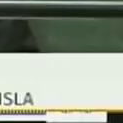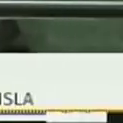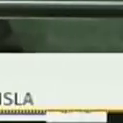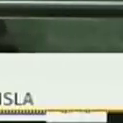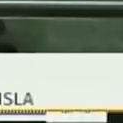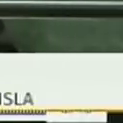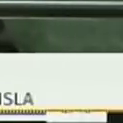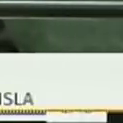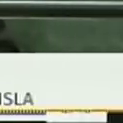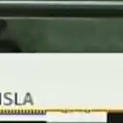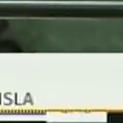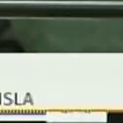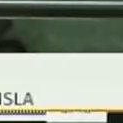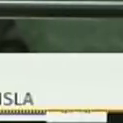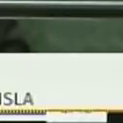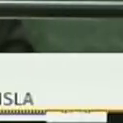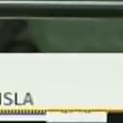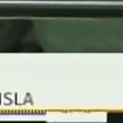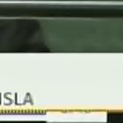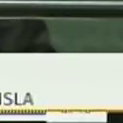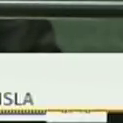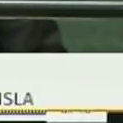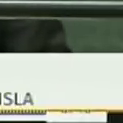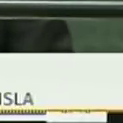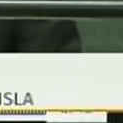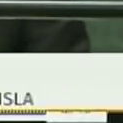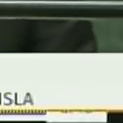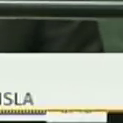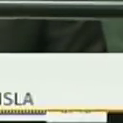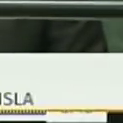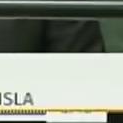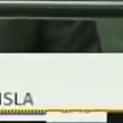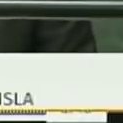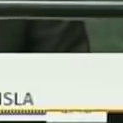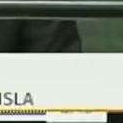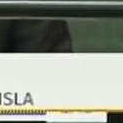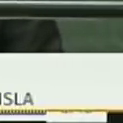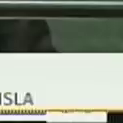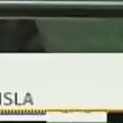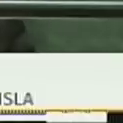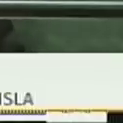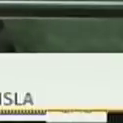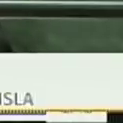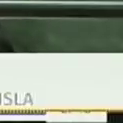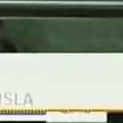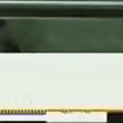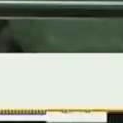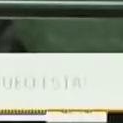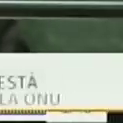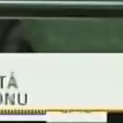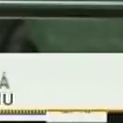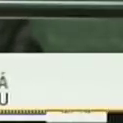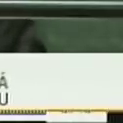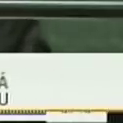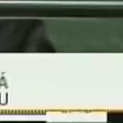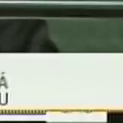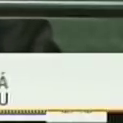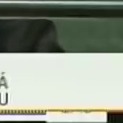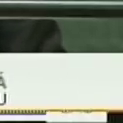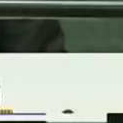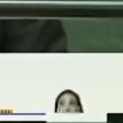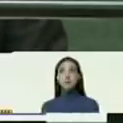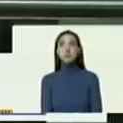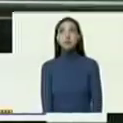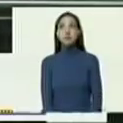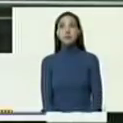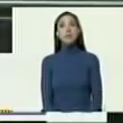que se creen superiores y dueños del mundo. Cuba, por cierto, ha demostrado con su admirable resistencia